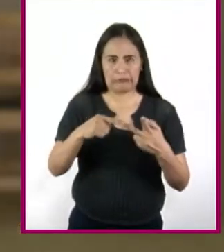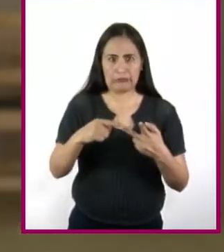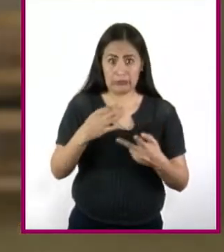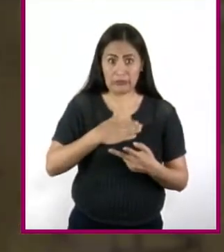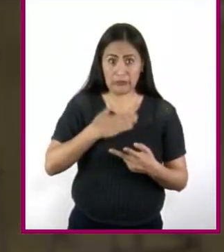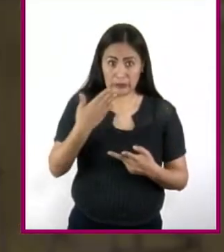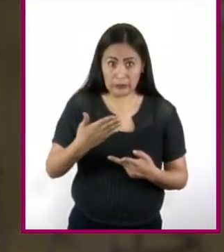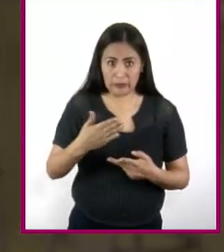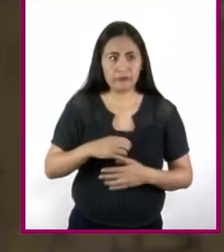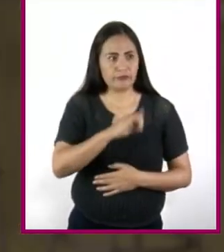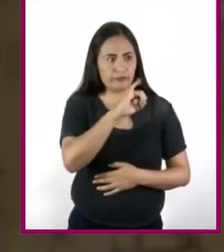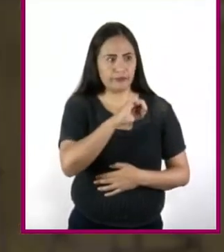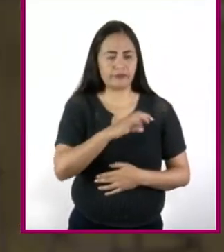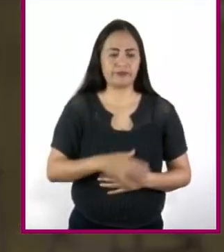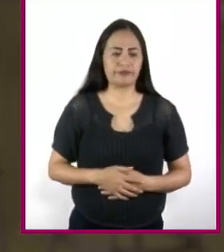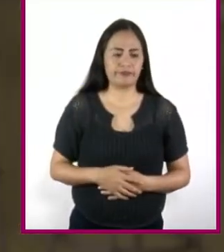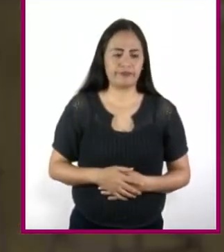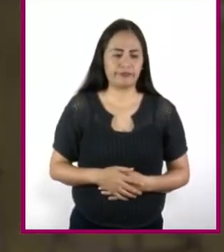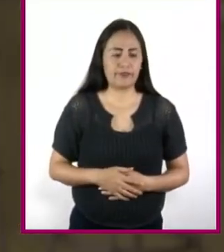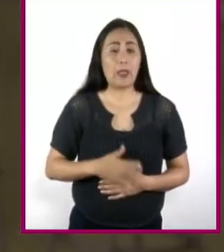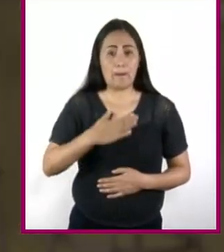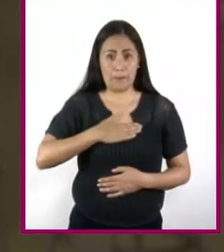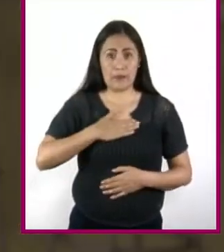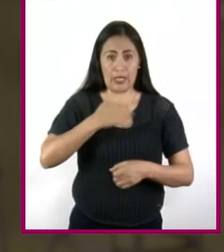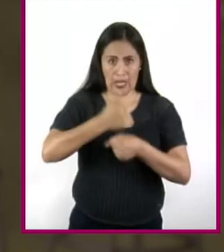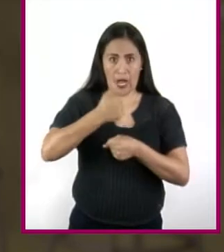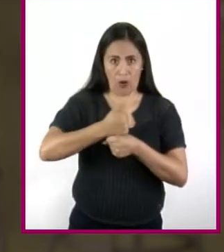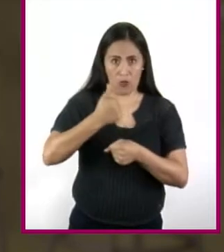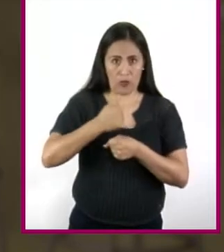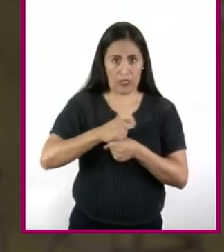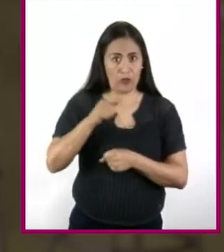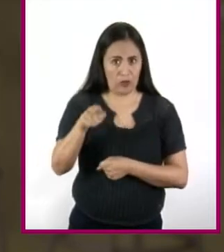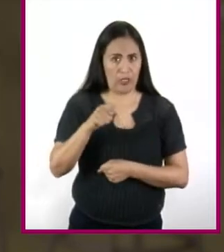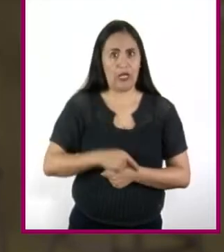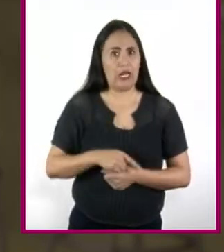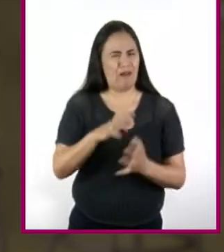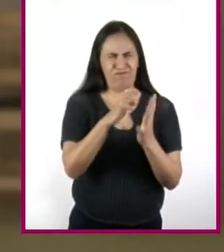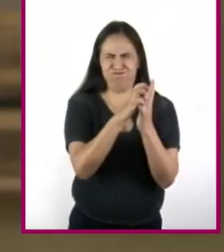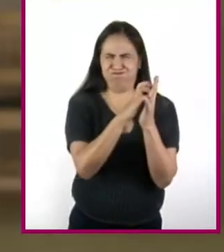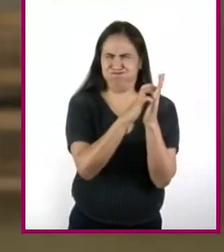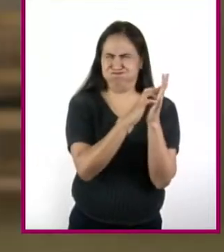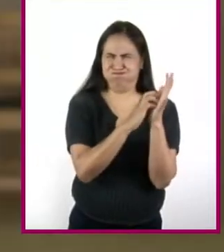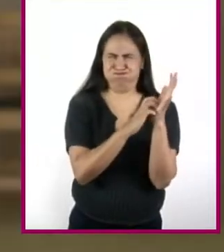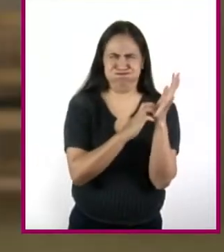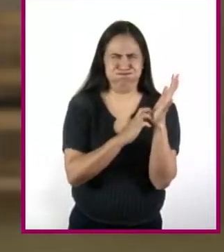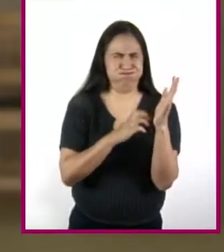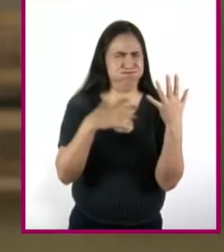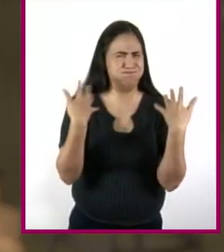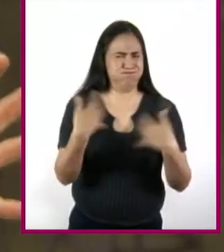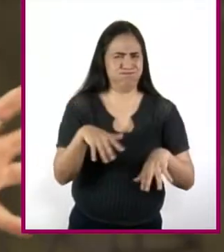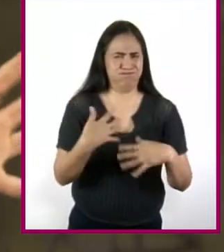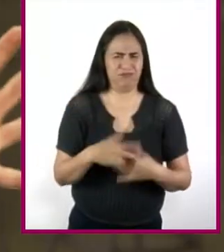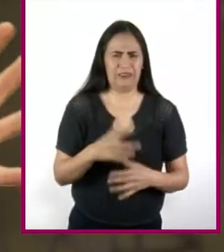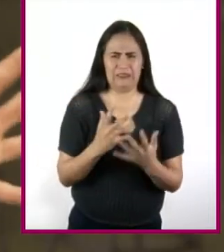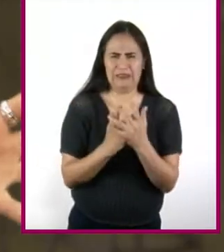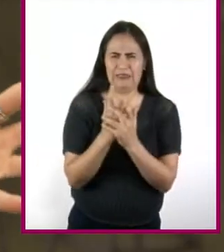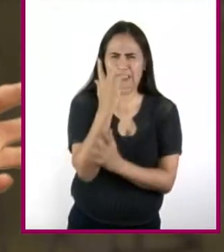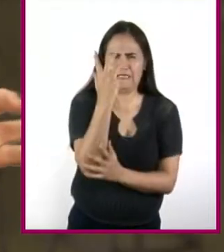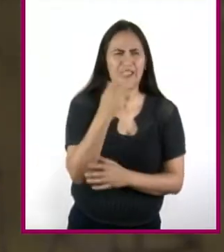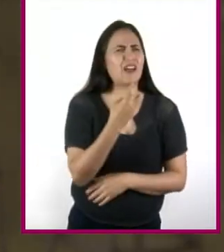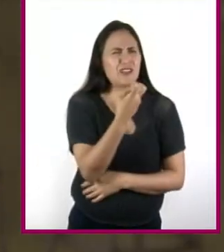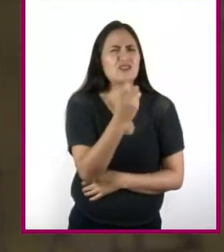confianza. Pues te digo que mi abuelo era muy ahorrativo, pero demasiado. ¿Y qué tiene? Bueno,